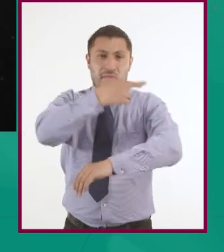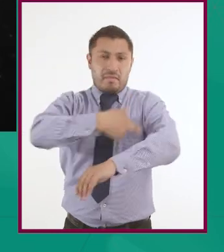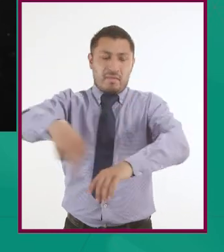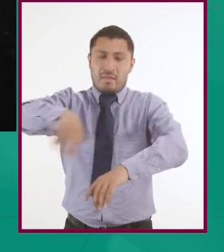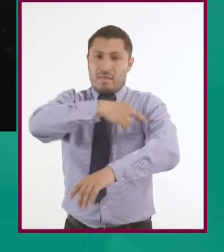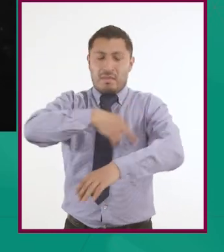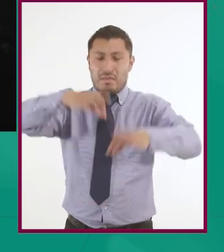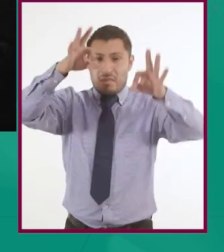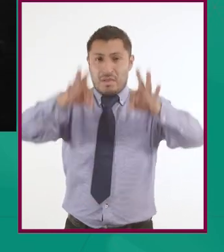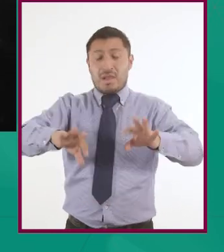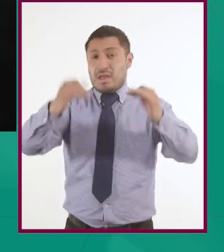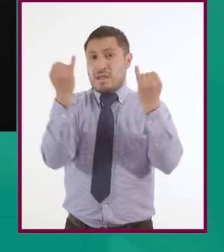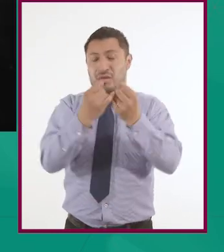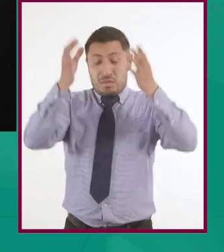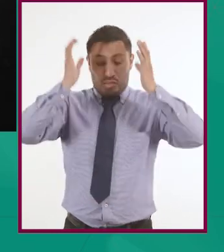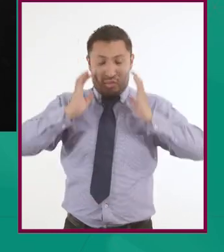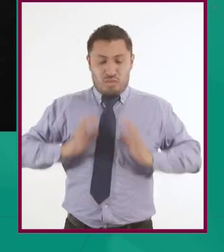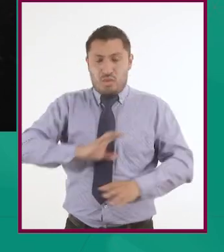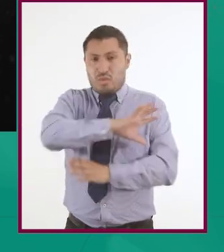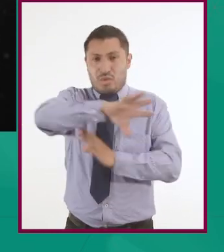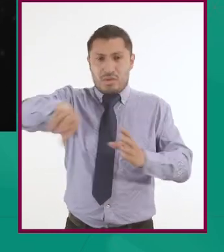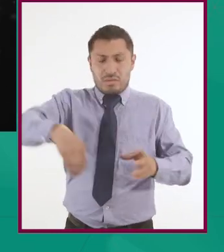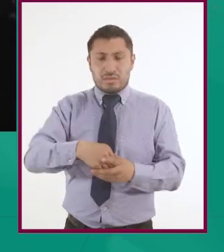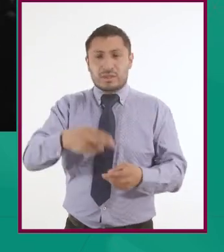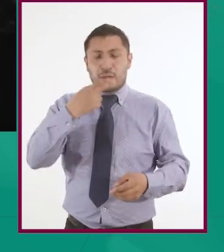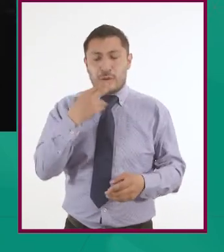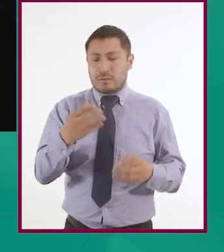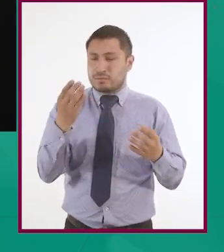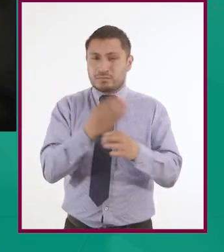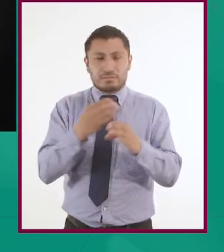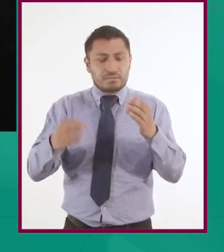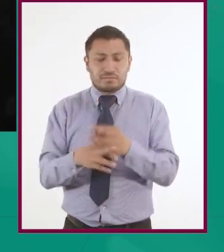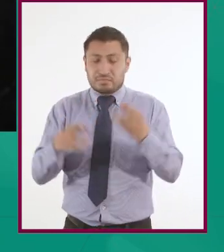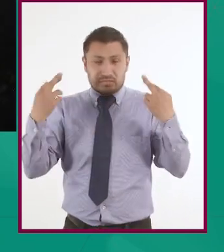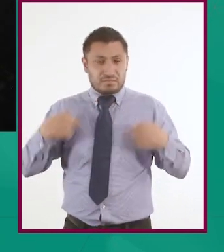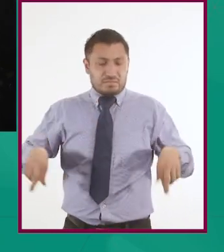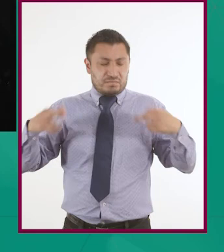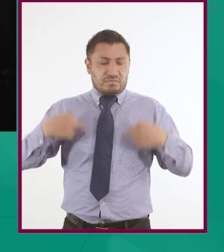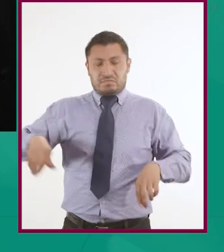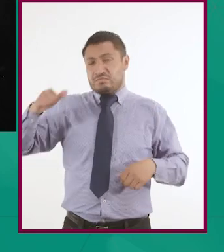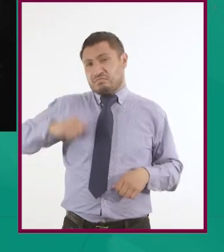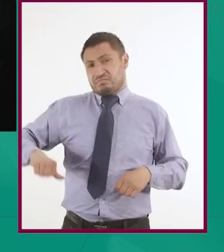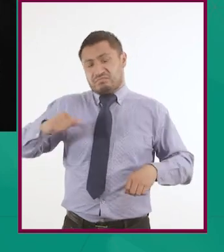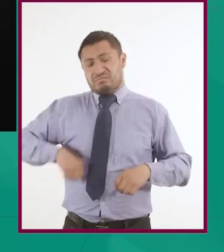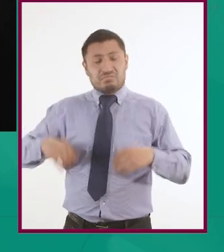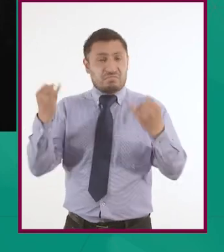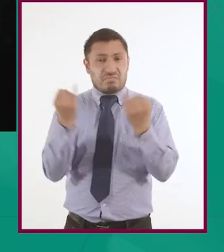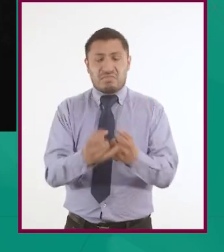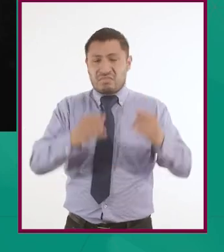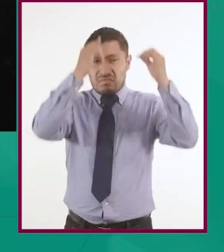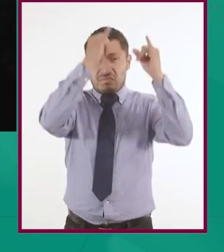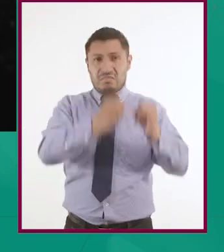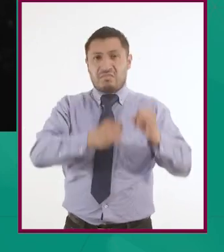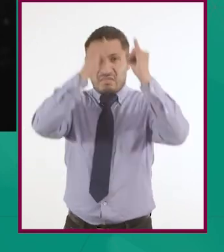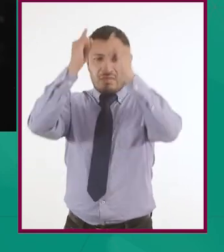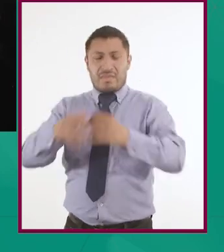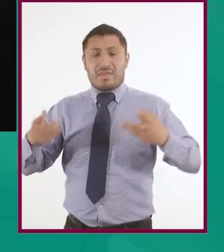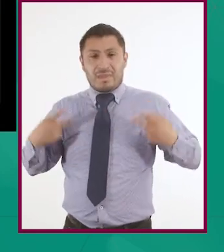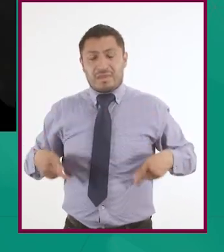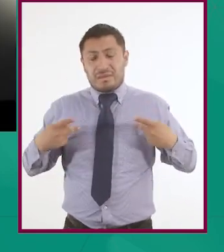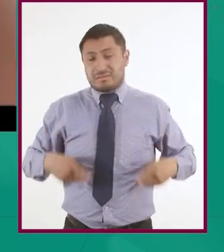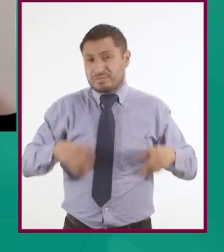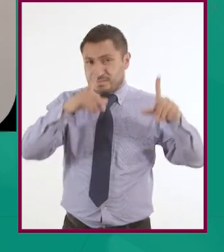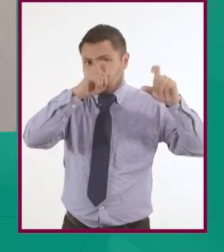completo. Usaba accesorios, fondos y vestimentas de la ocasión, así como la identidad de las personas que